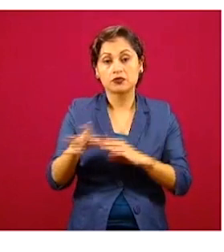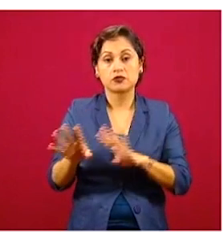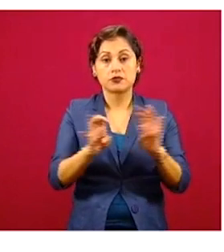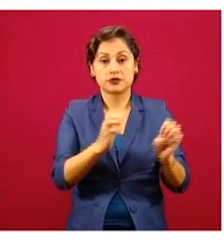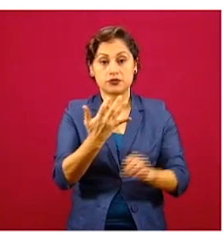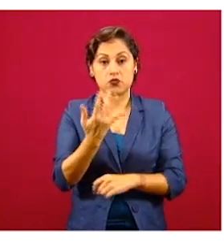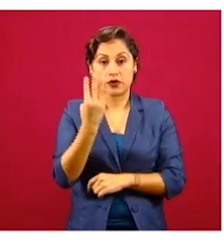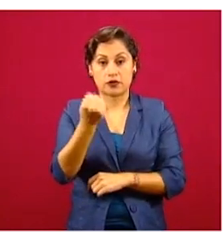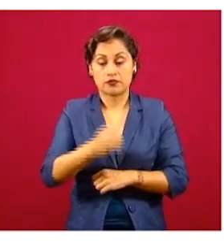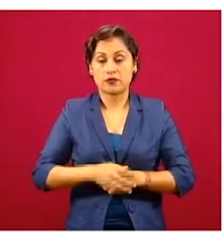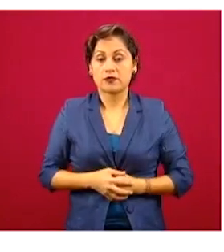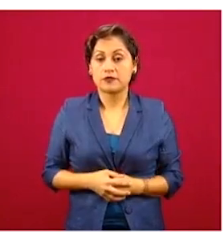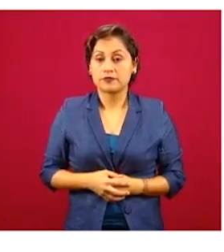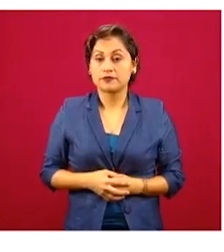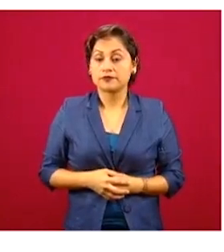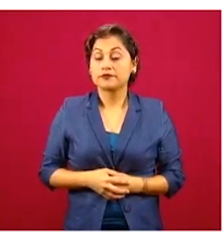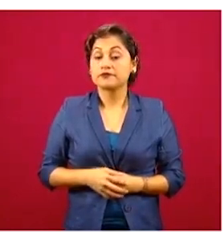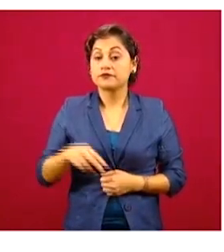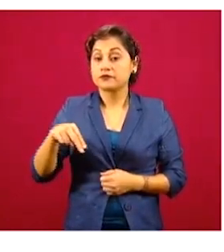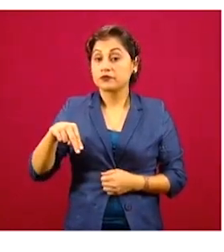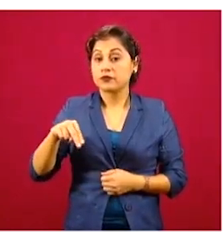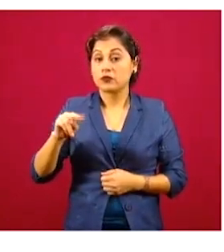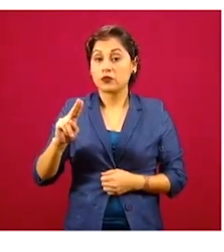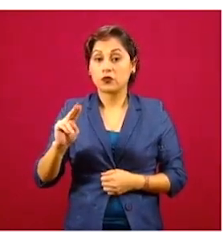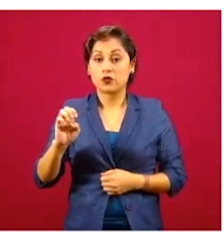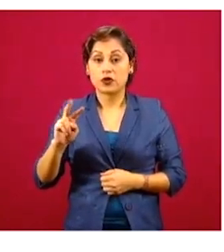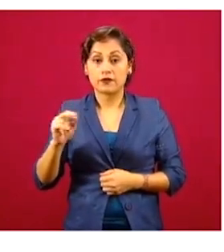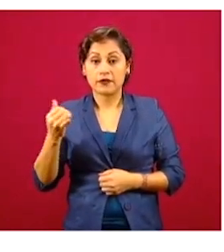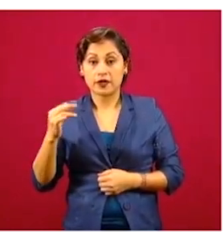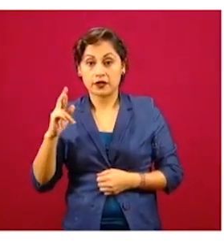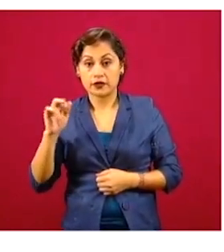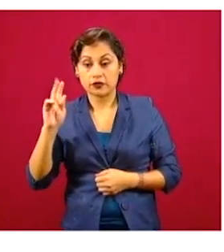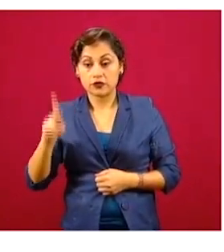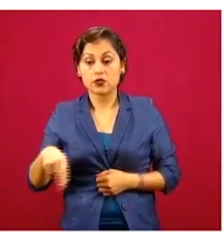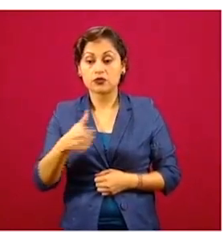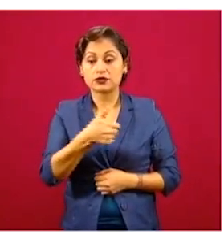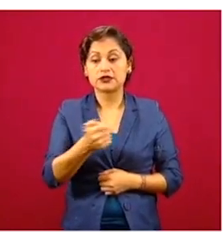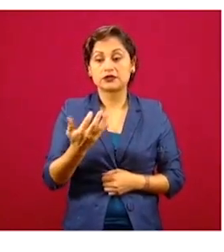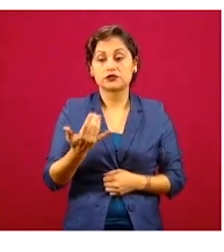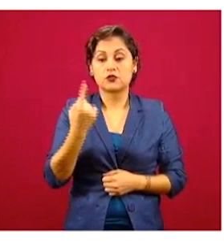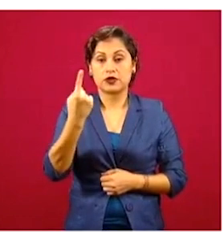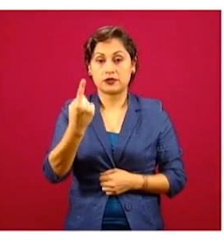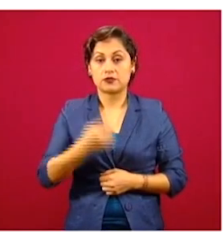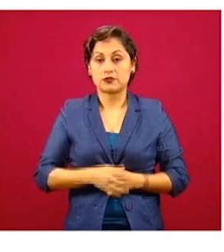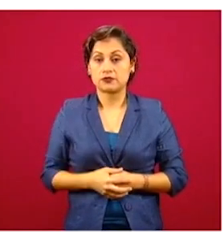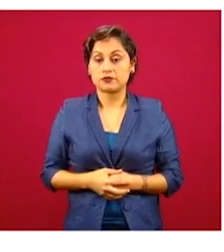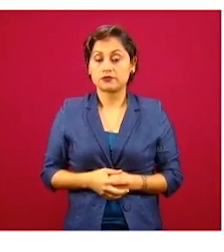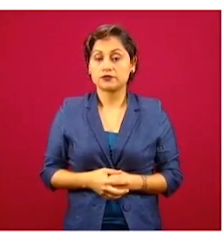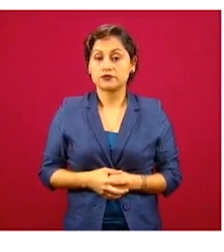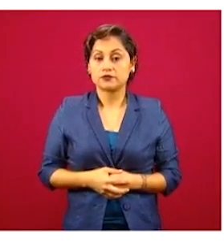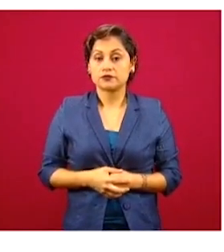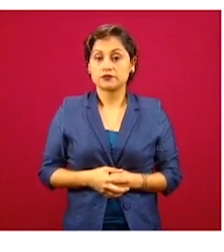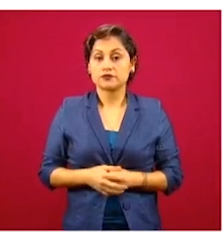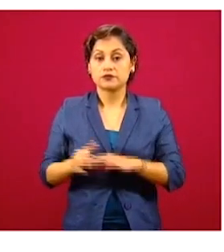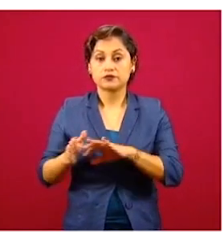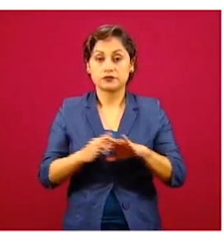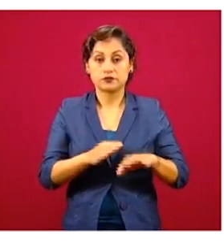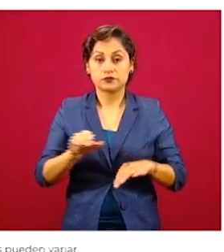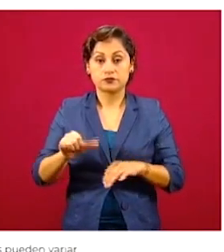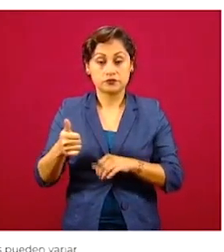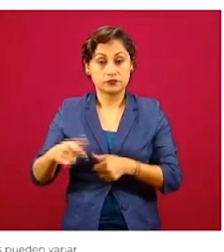959, en Nueva York 641. La siguiente, por favor. Fuera de los Estados